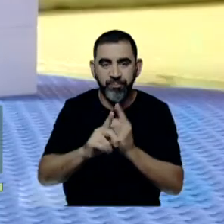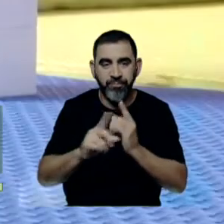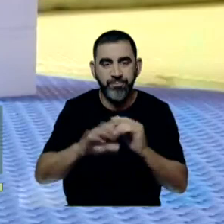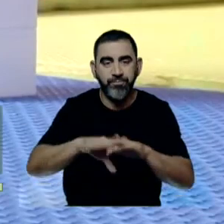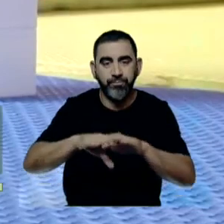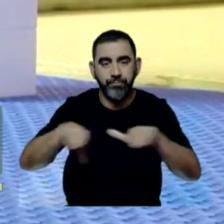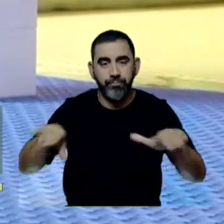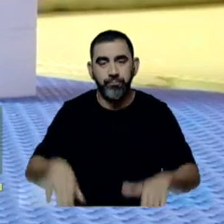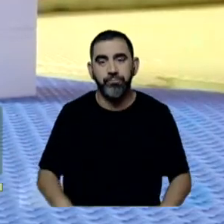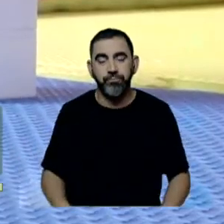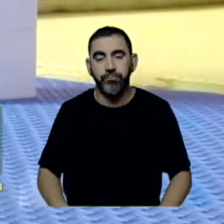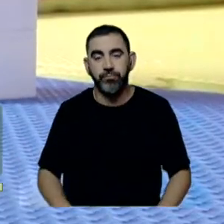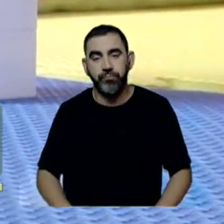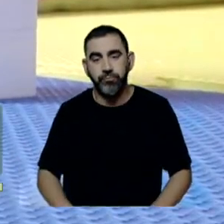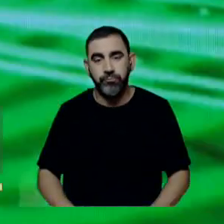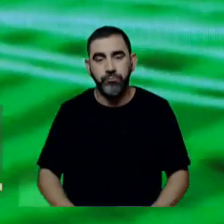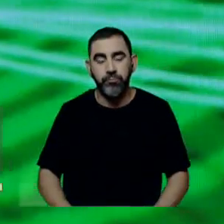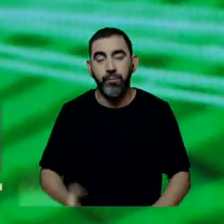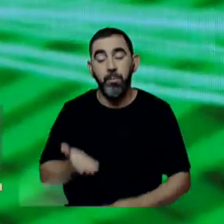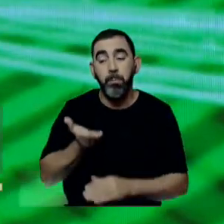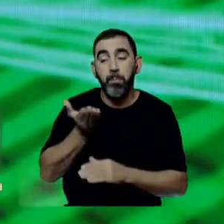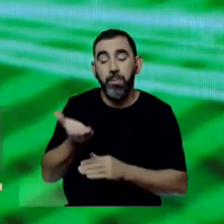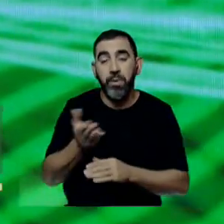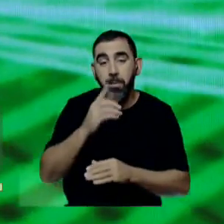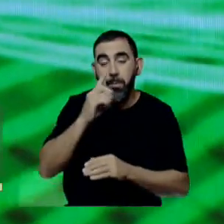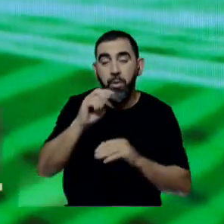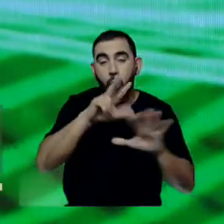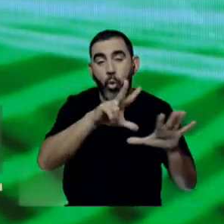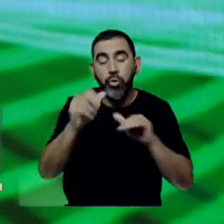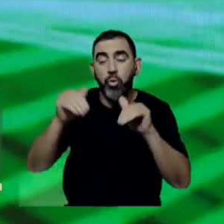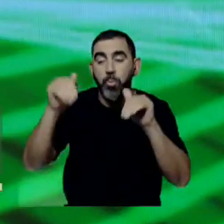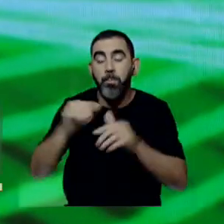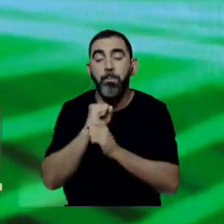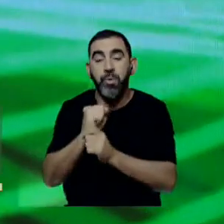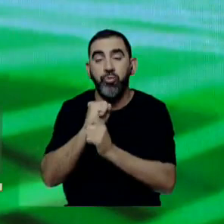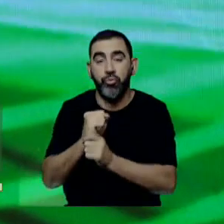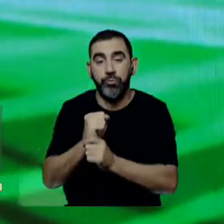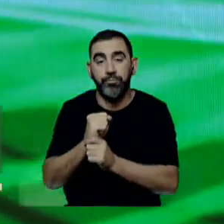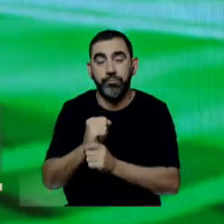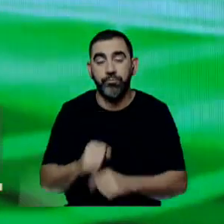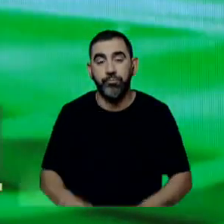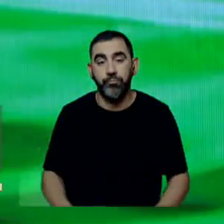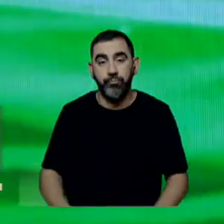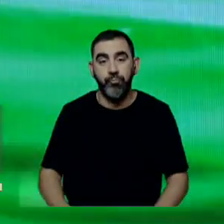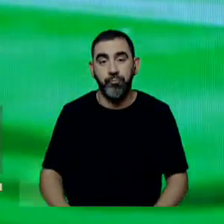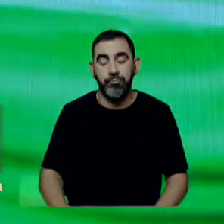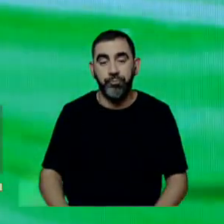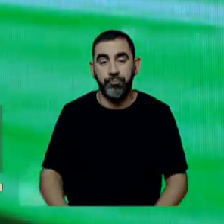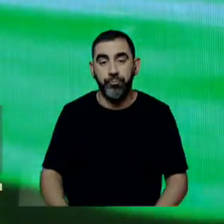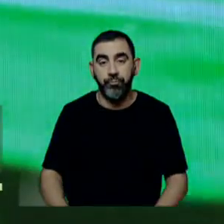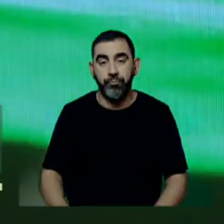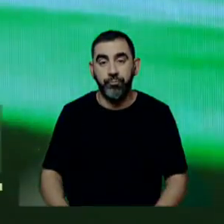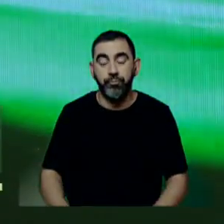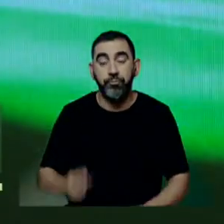primera infancia. Para eso se solicitó estos 1.800 millones de pesos. ¿Qué quiero decir? Que el